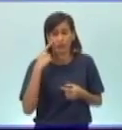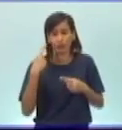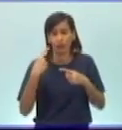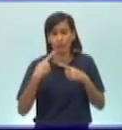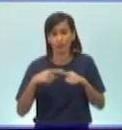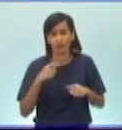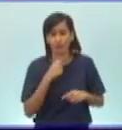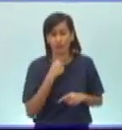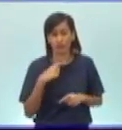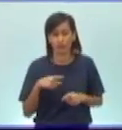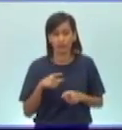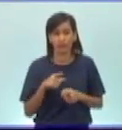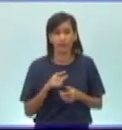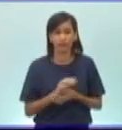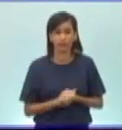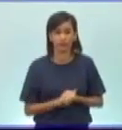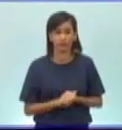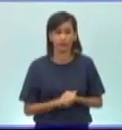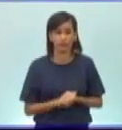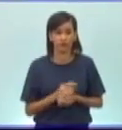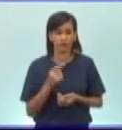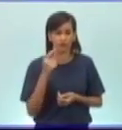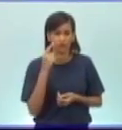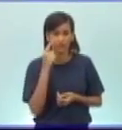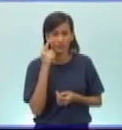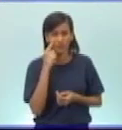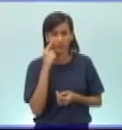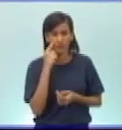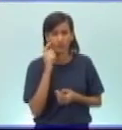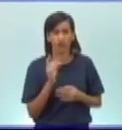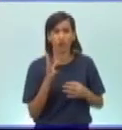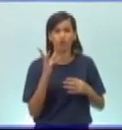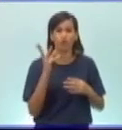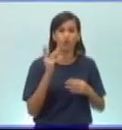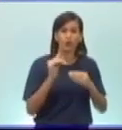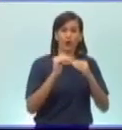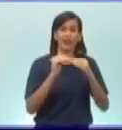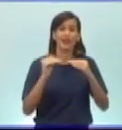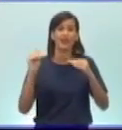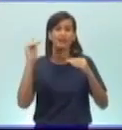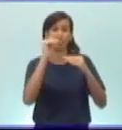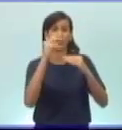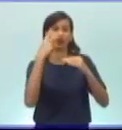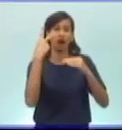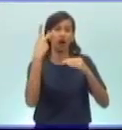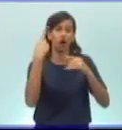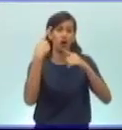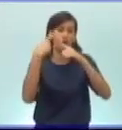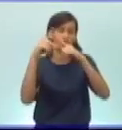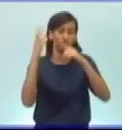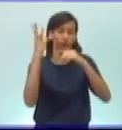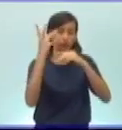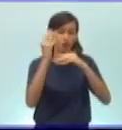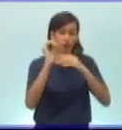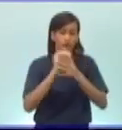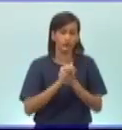aparecer la potenciación y la radicación. Observemos.